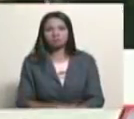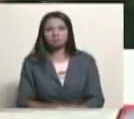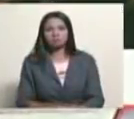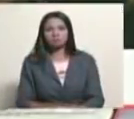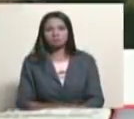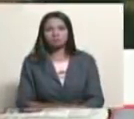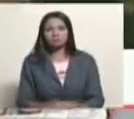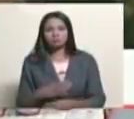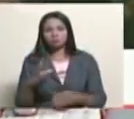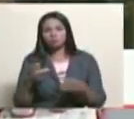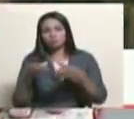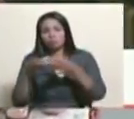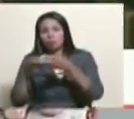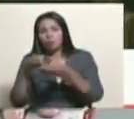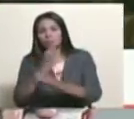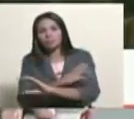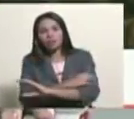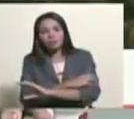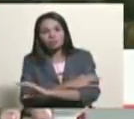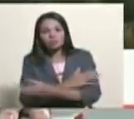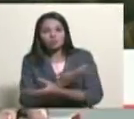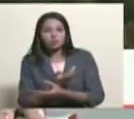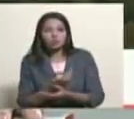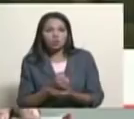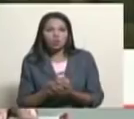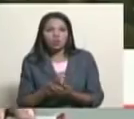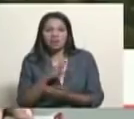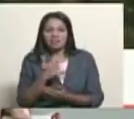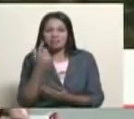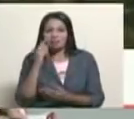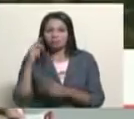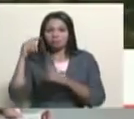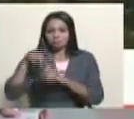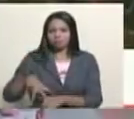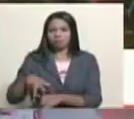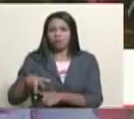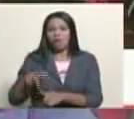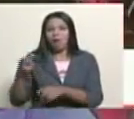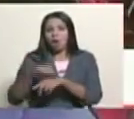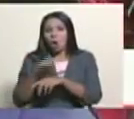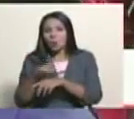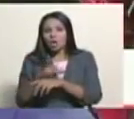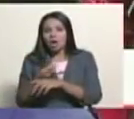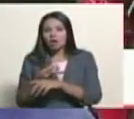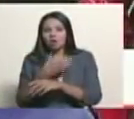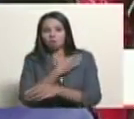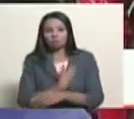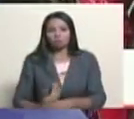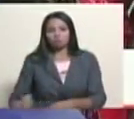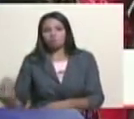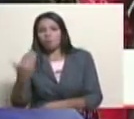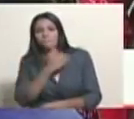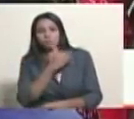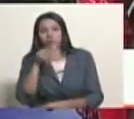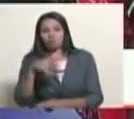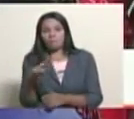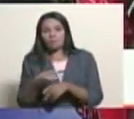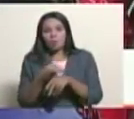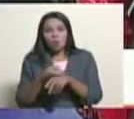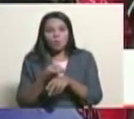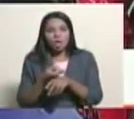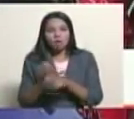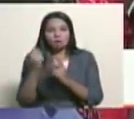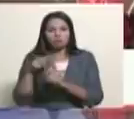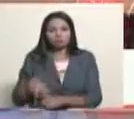con el sector que pretende derrocar al gobierno e imponer un gobierno sometido a